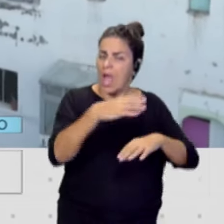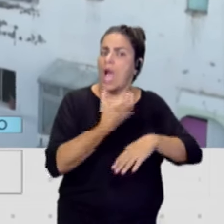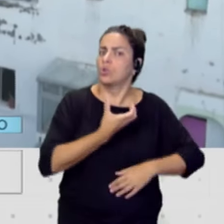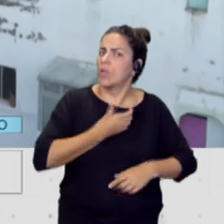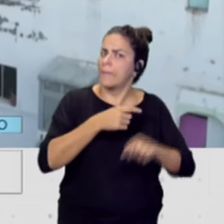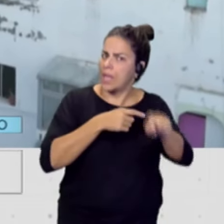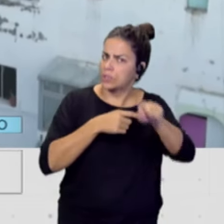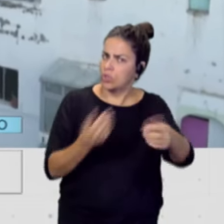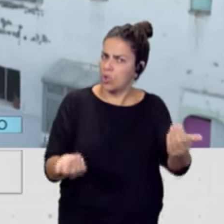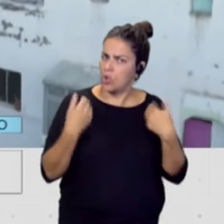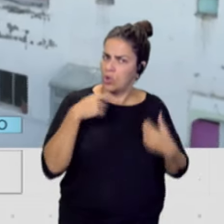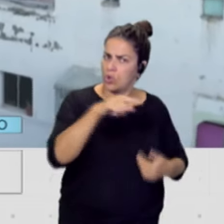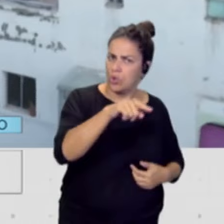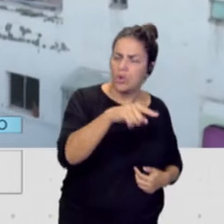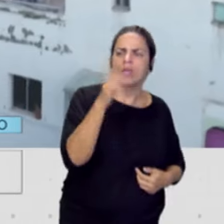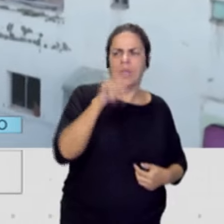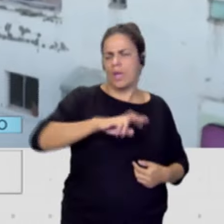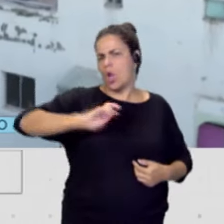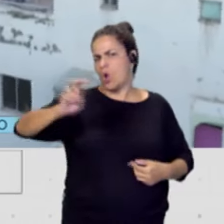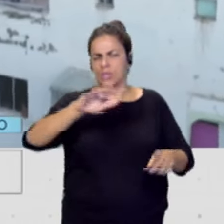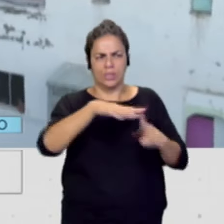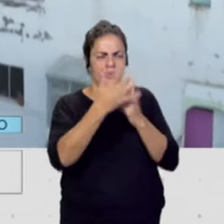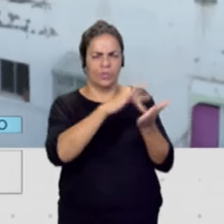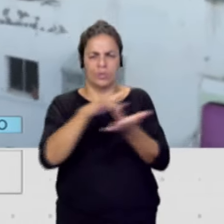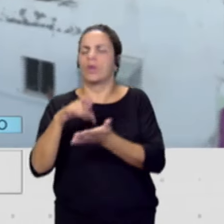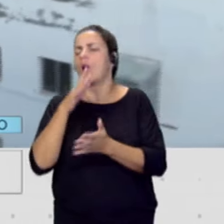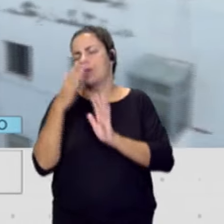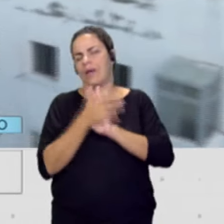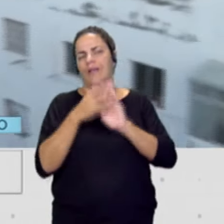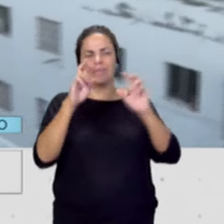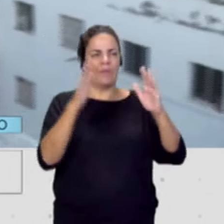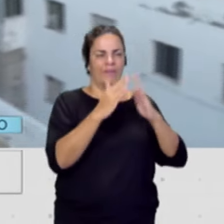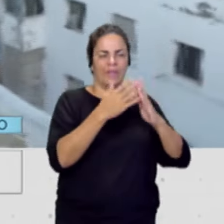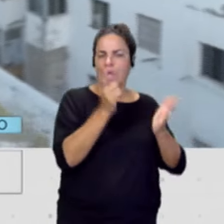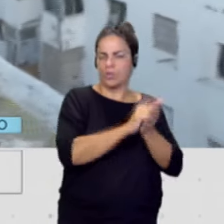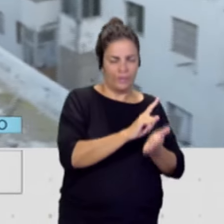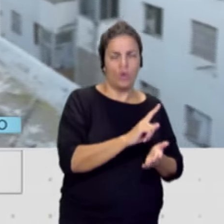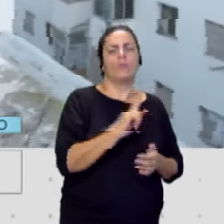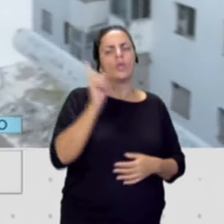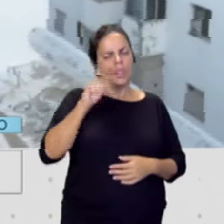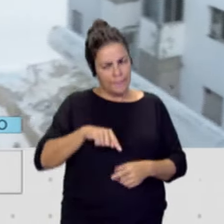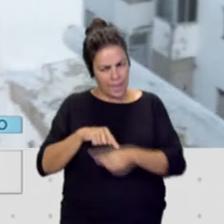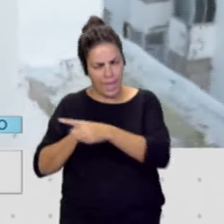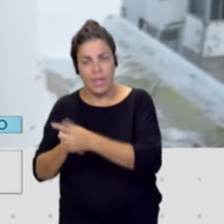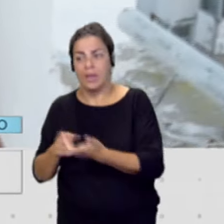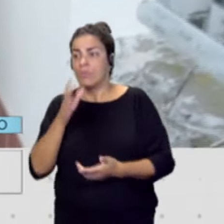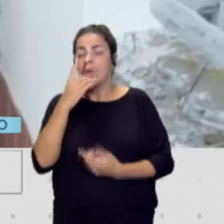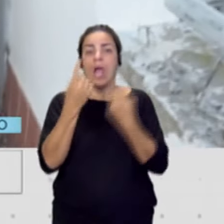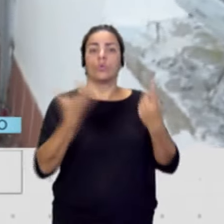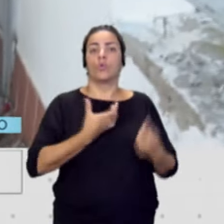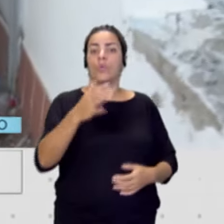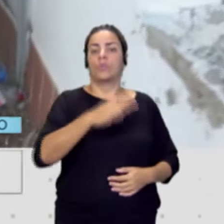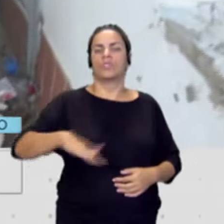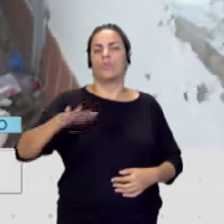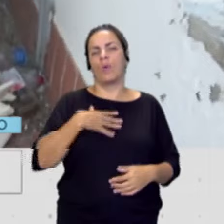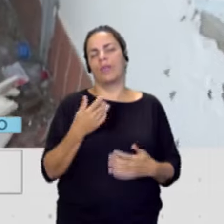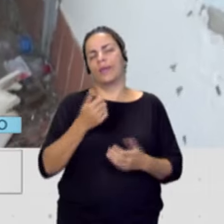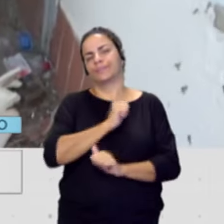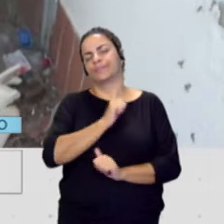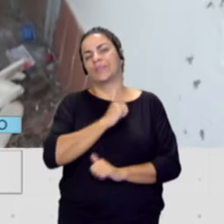otro montón de orden de cosas. No quiero volver al asunto de la vivienda, pero ahí también. Hay municipios donde se tarda 30 meses en conseguir una licencia